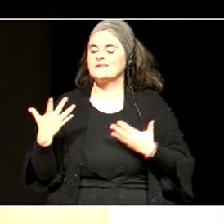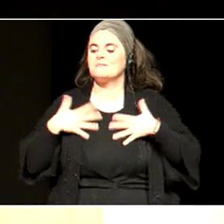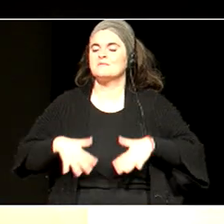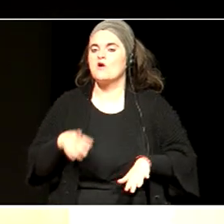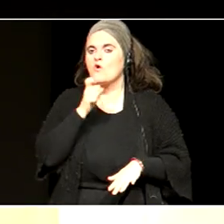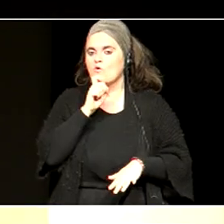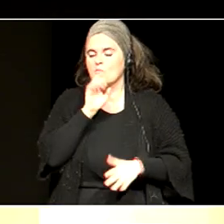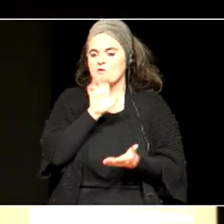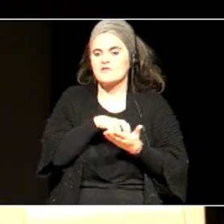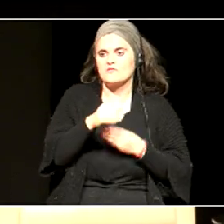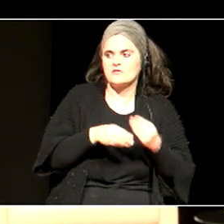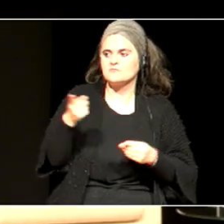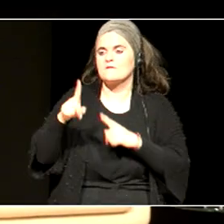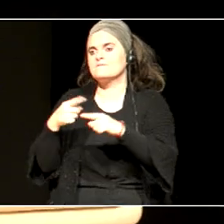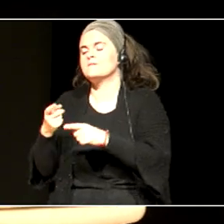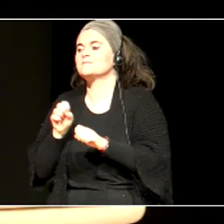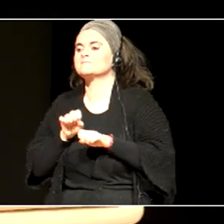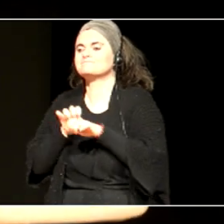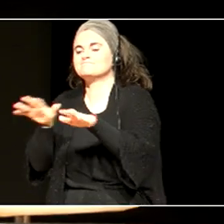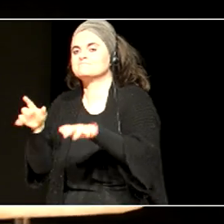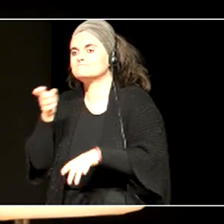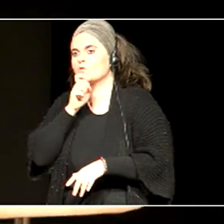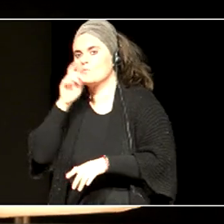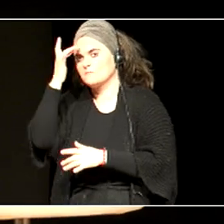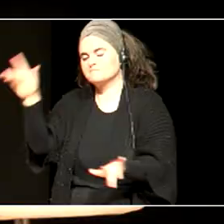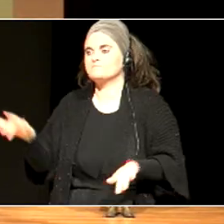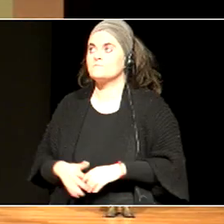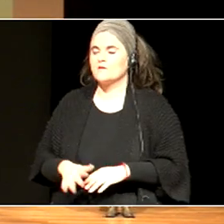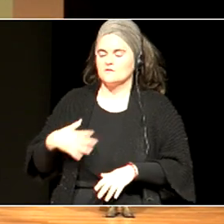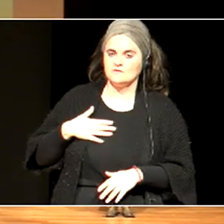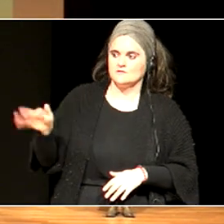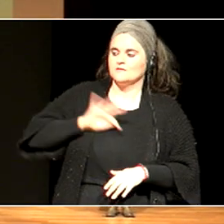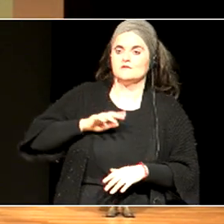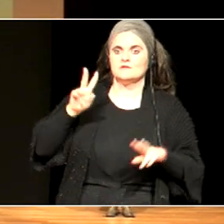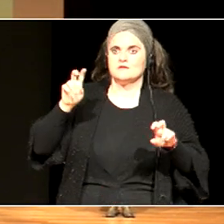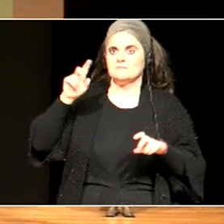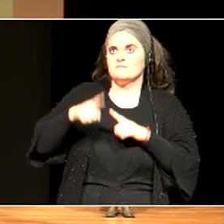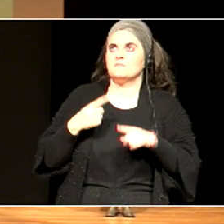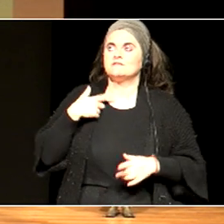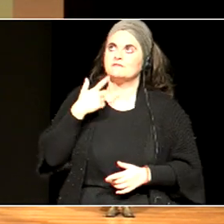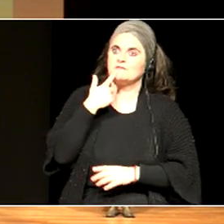centros mira el tema de las familias a ver cómo lo digo